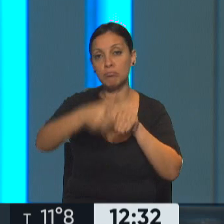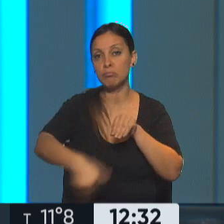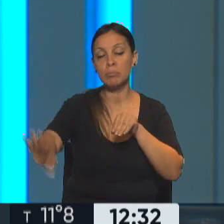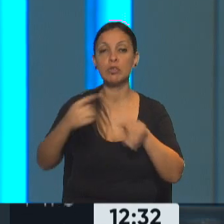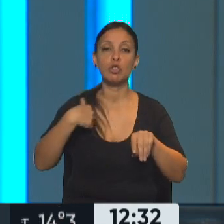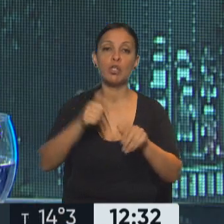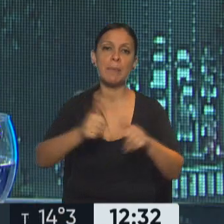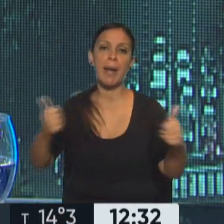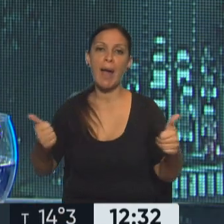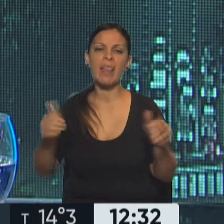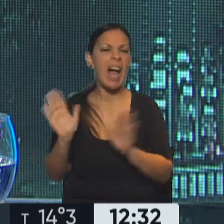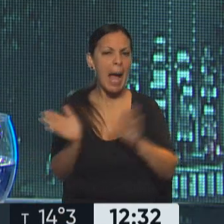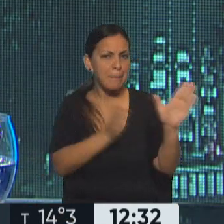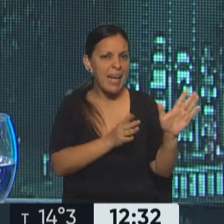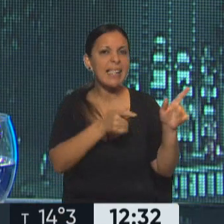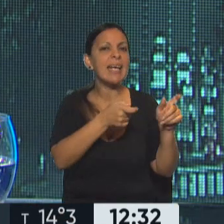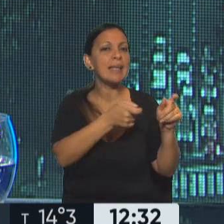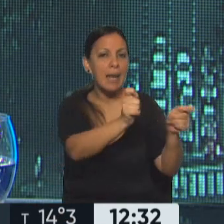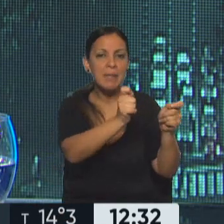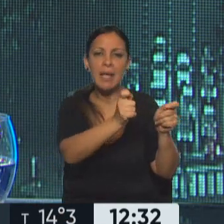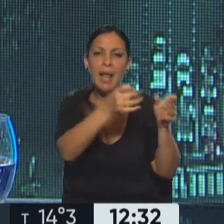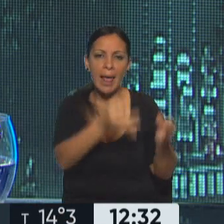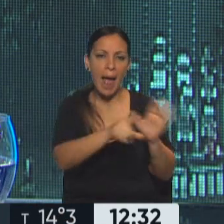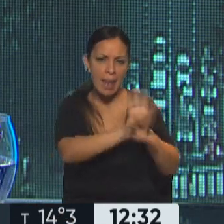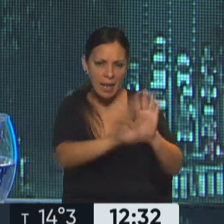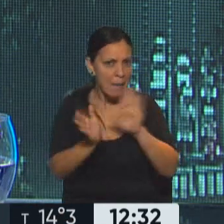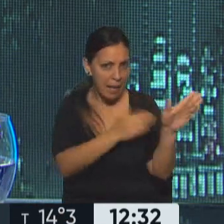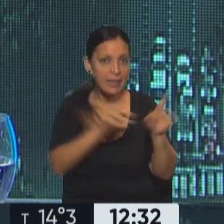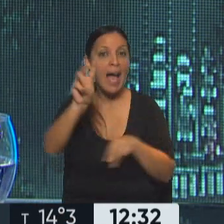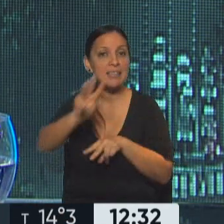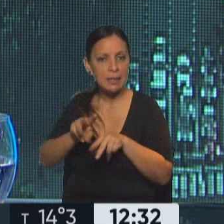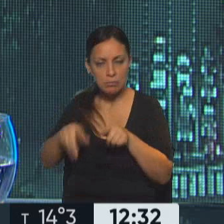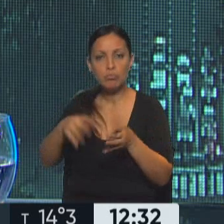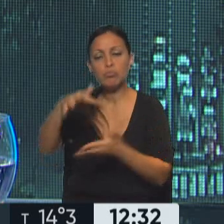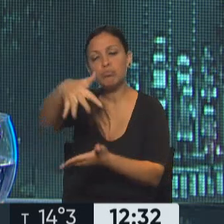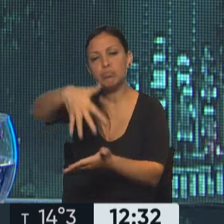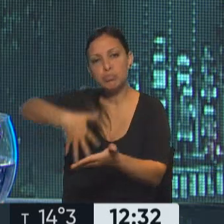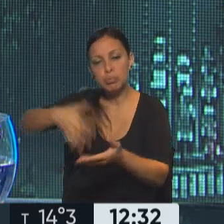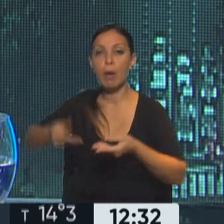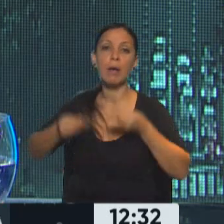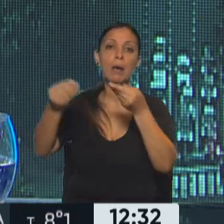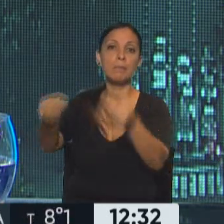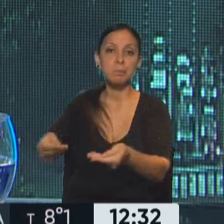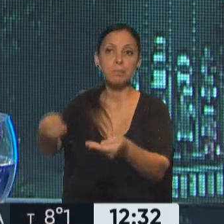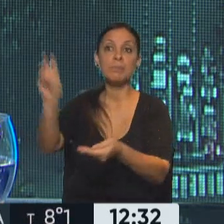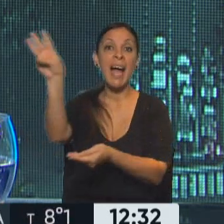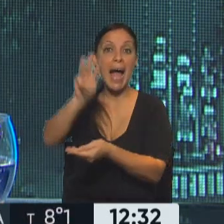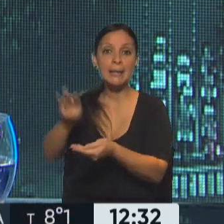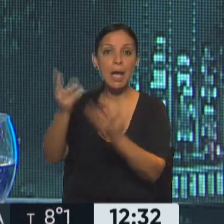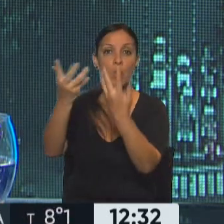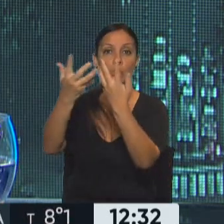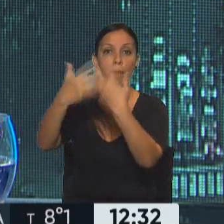separado, etc. Más allá del trámite legal de separación. Y entonces se presenta ANSES y ANSES